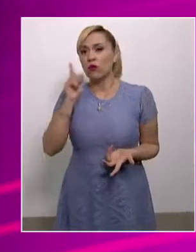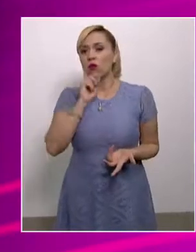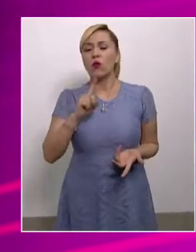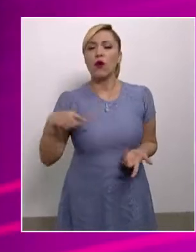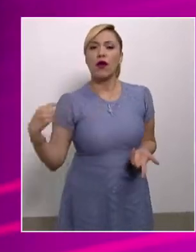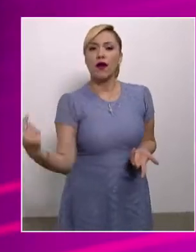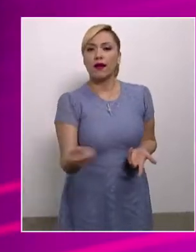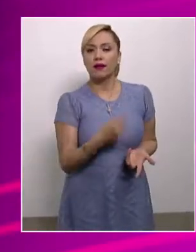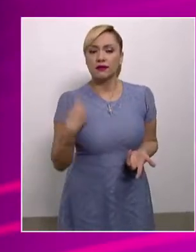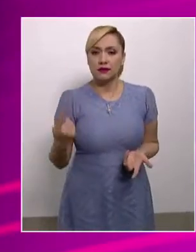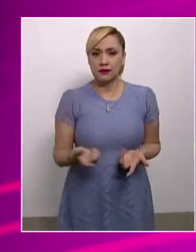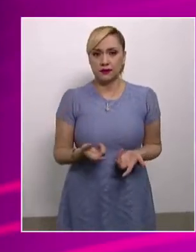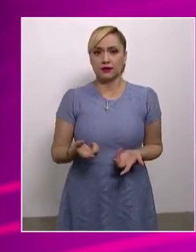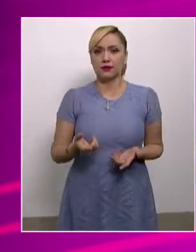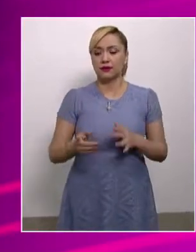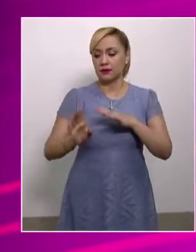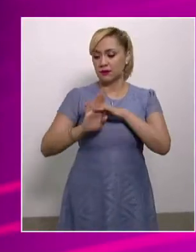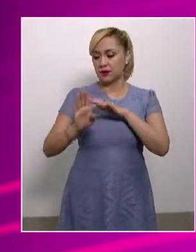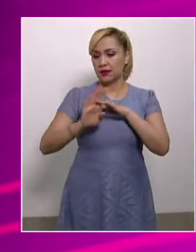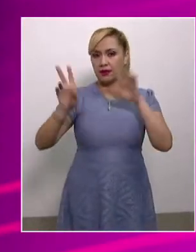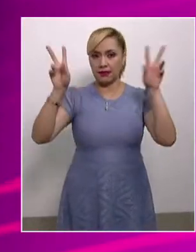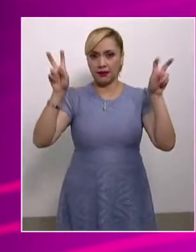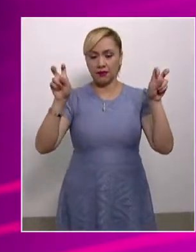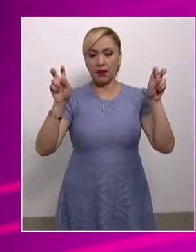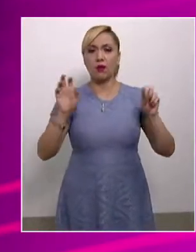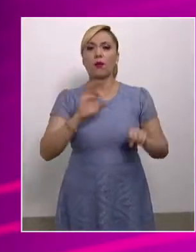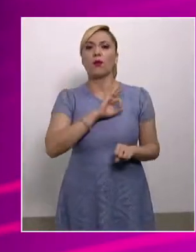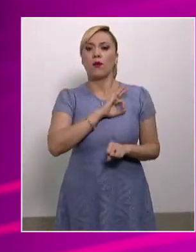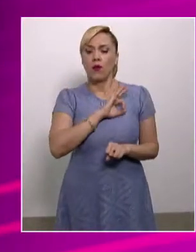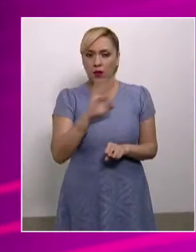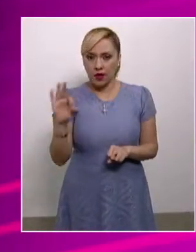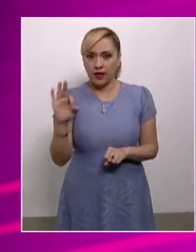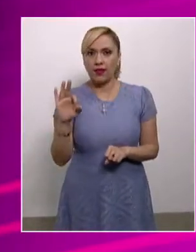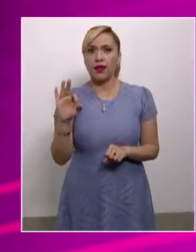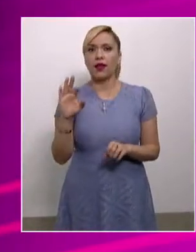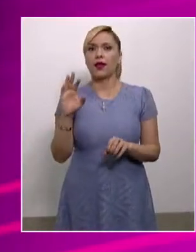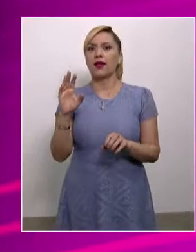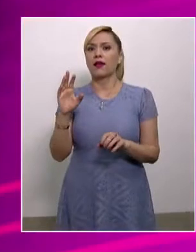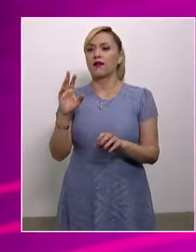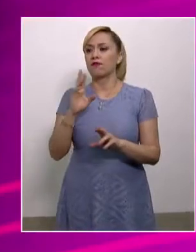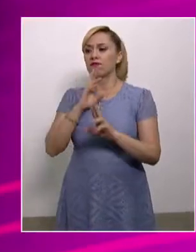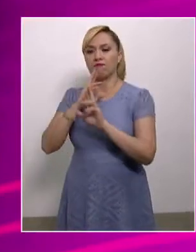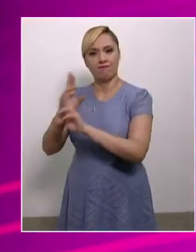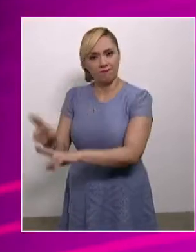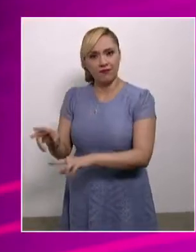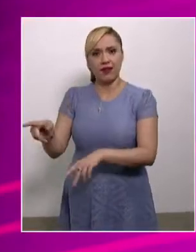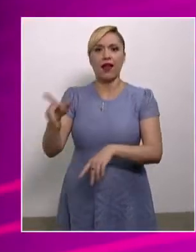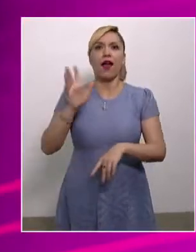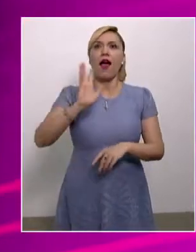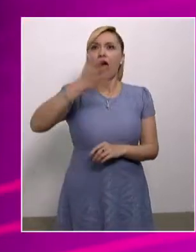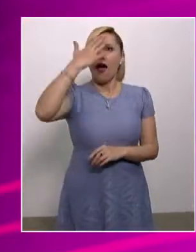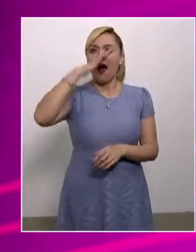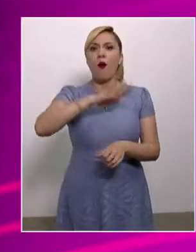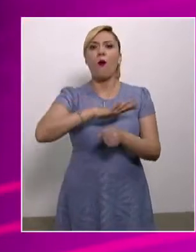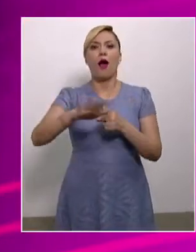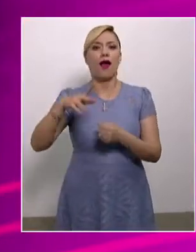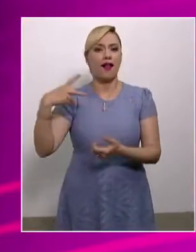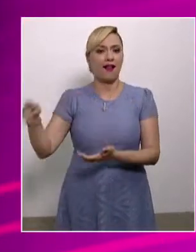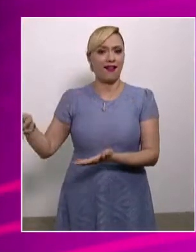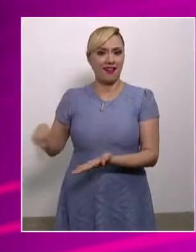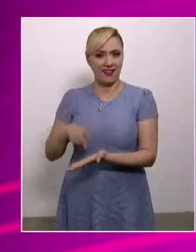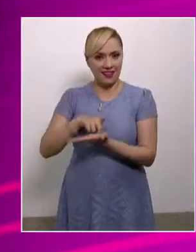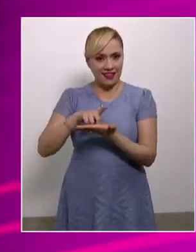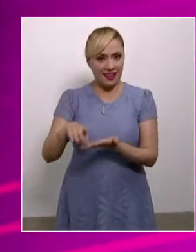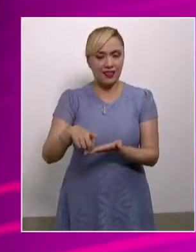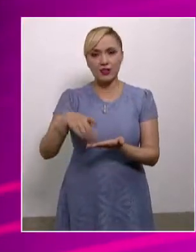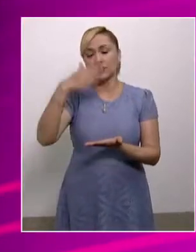mujeres en la migración y sus familias puedan tener respuestas, sepan cuáles son sus derechos y conozcan